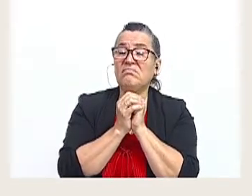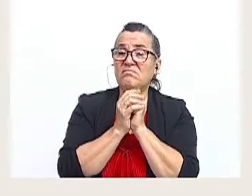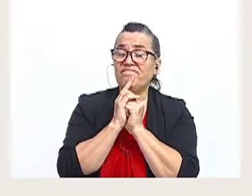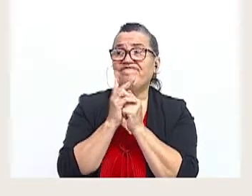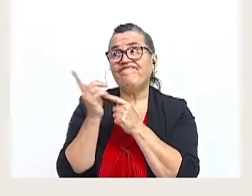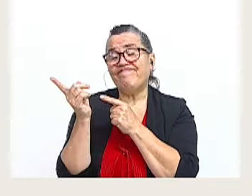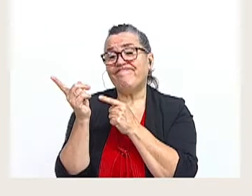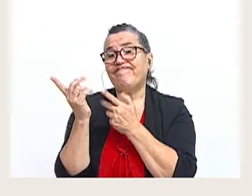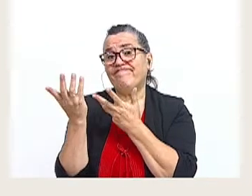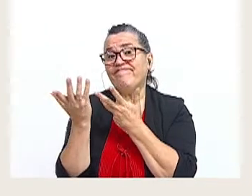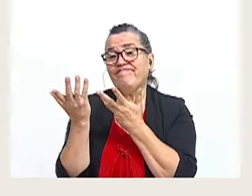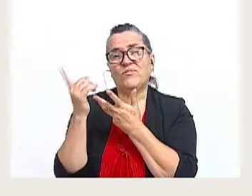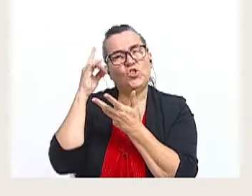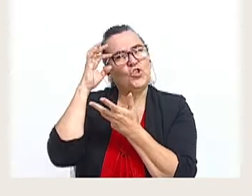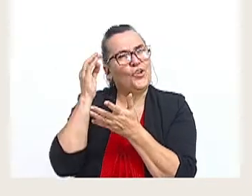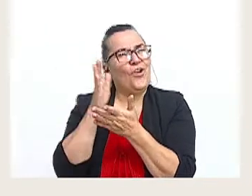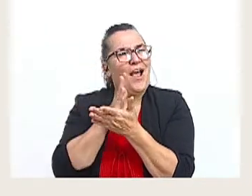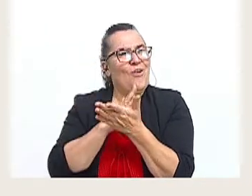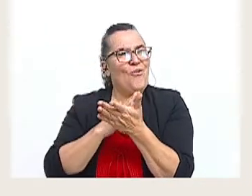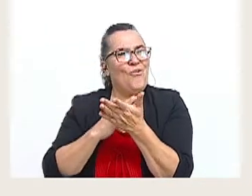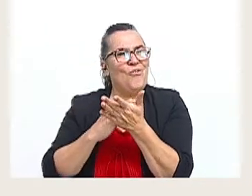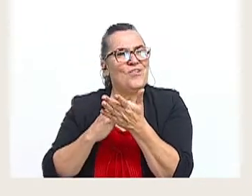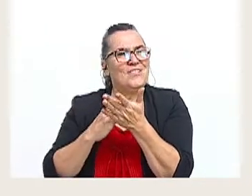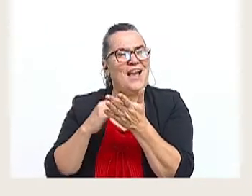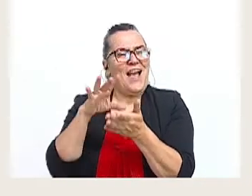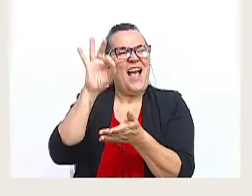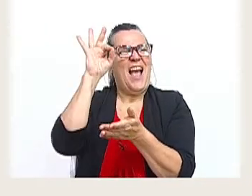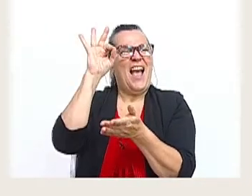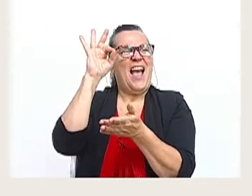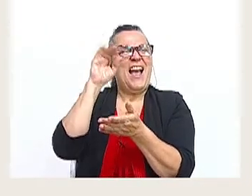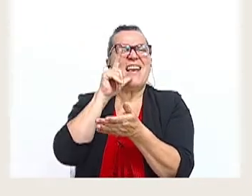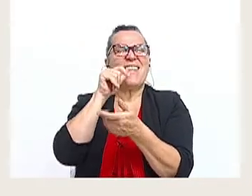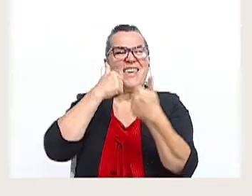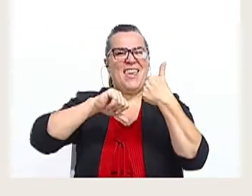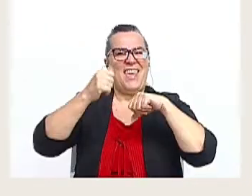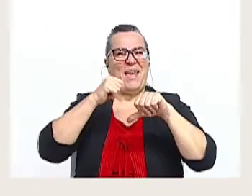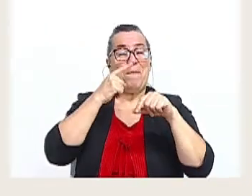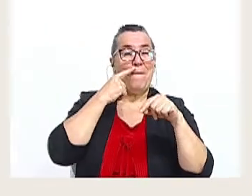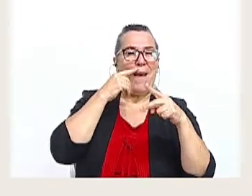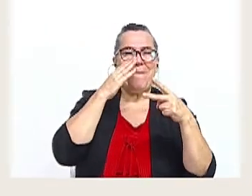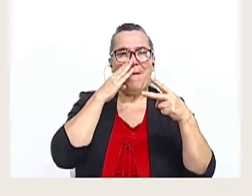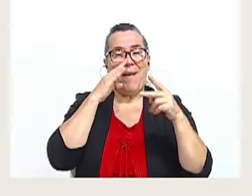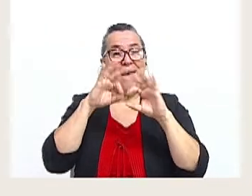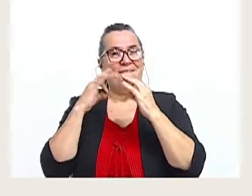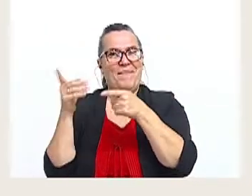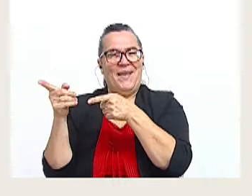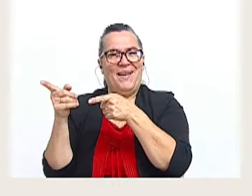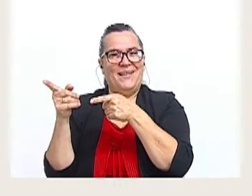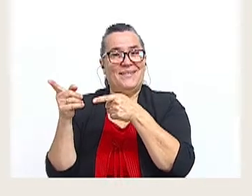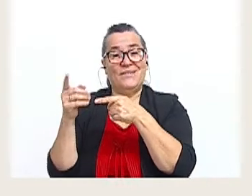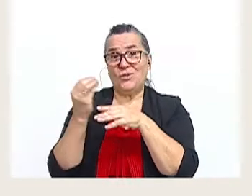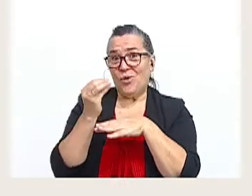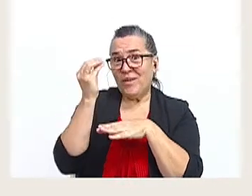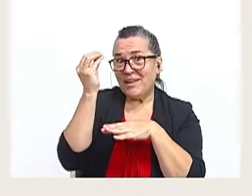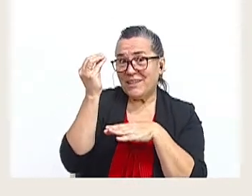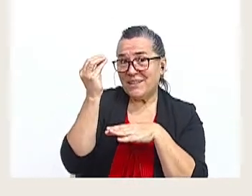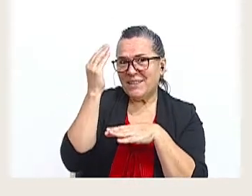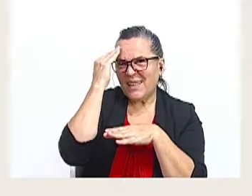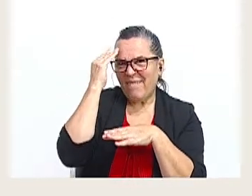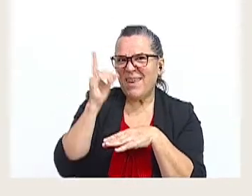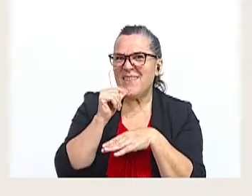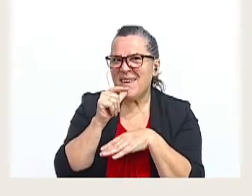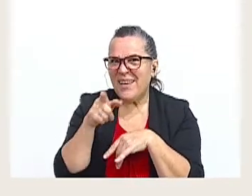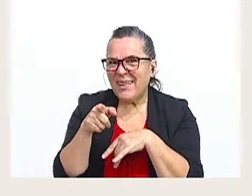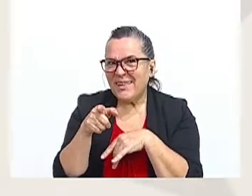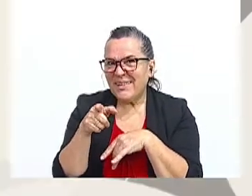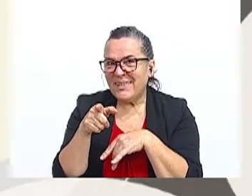Bueno, creo que algunos ya habrán identificado el personaje. Allá en casita, papá, mamá o familia, jóvenes, ¿saben quién es?